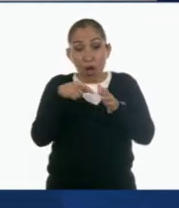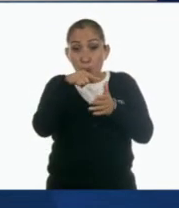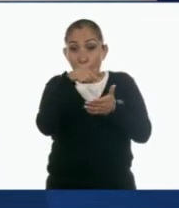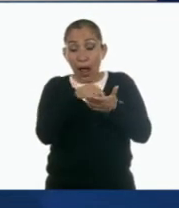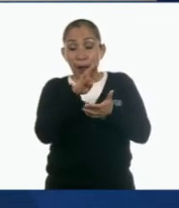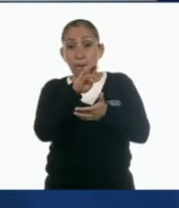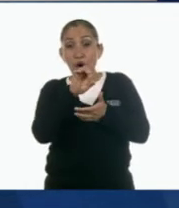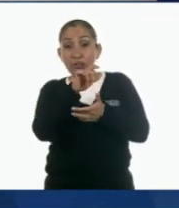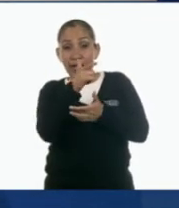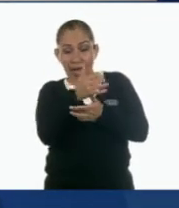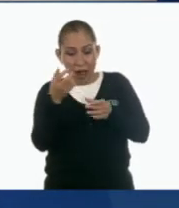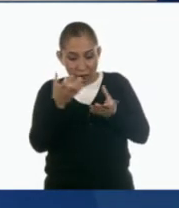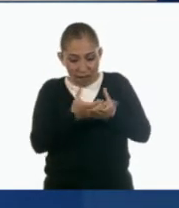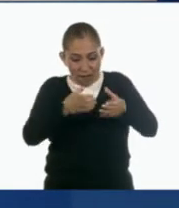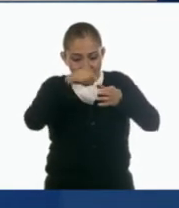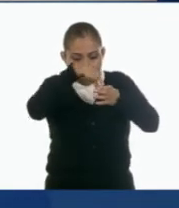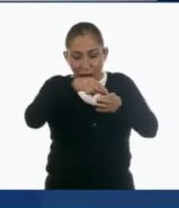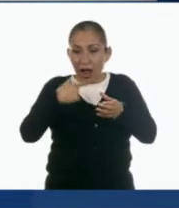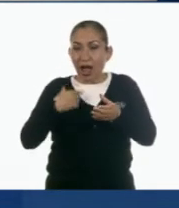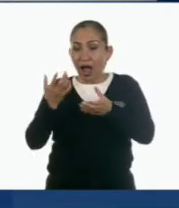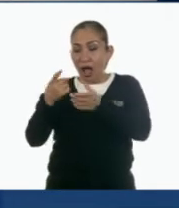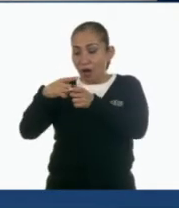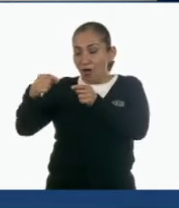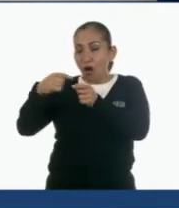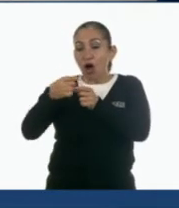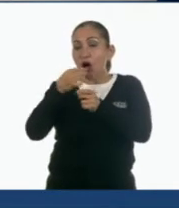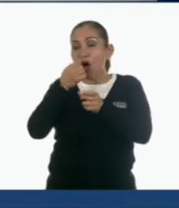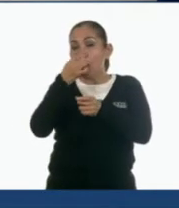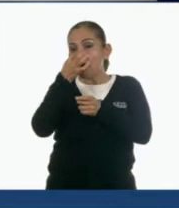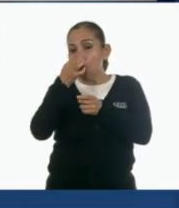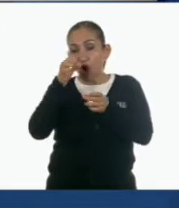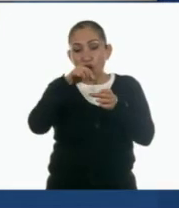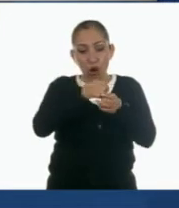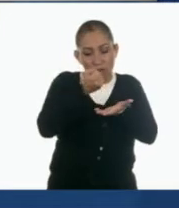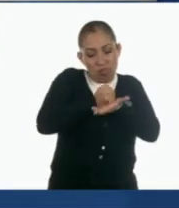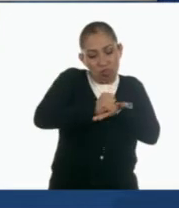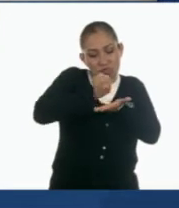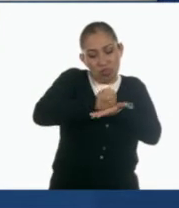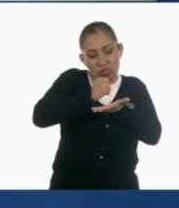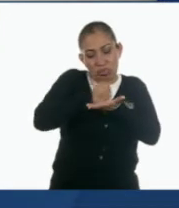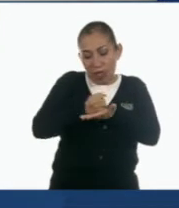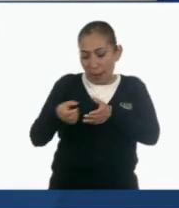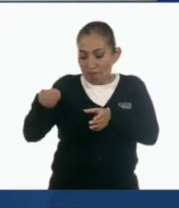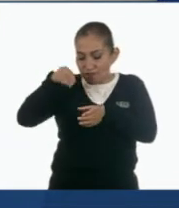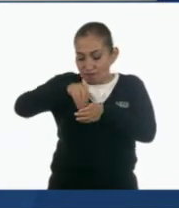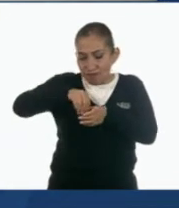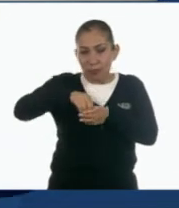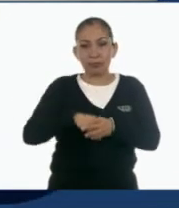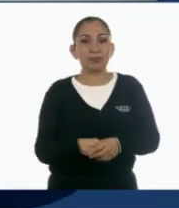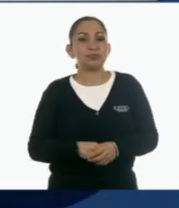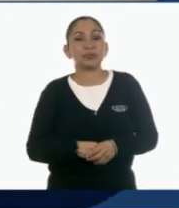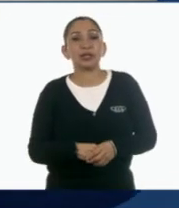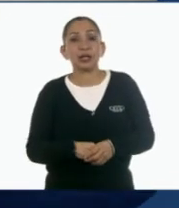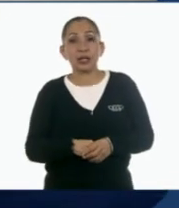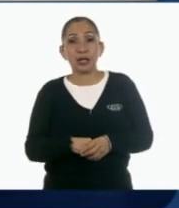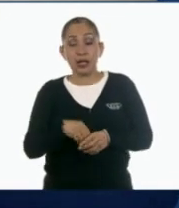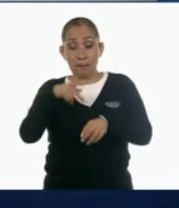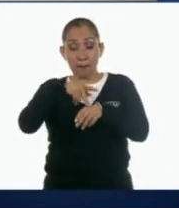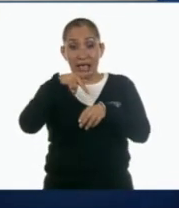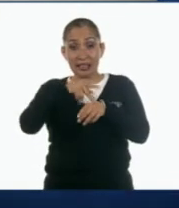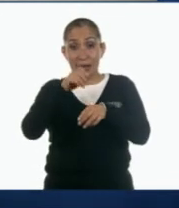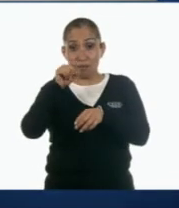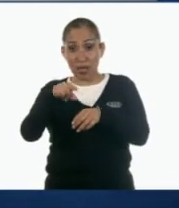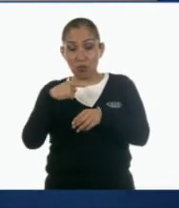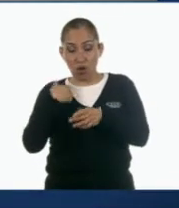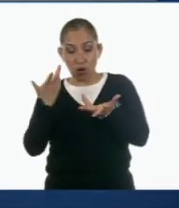bodega, llenando frascos con pétalos de flores y moliendo hojas de yedras y ortigas. Los pedernales y las